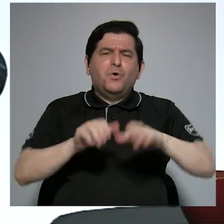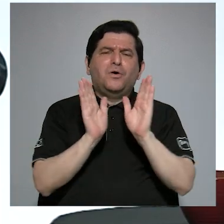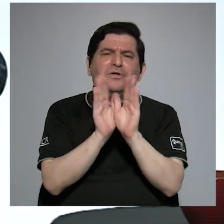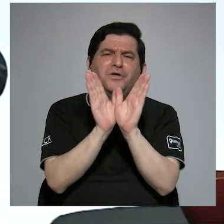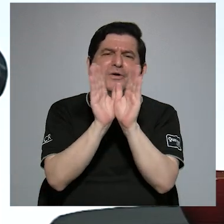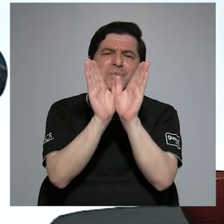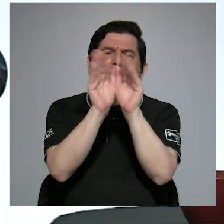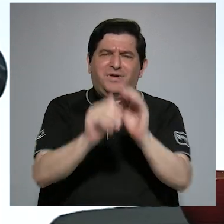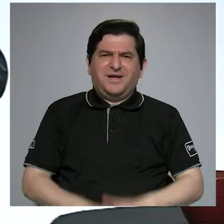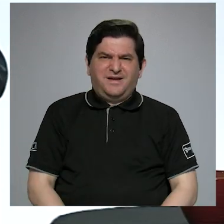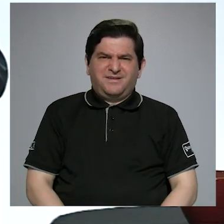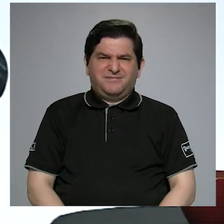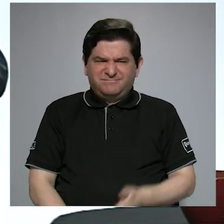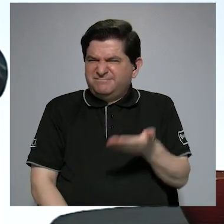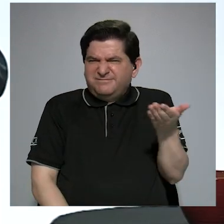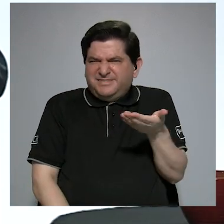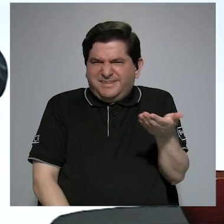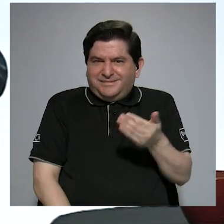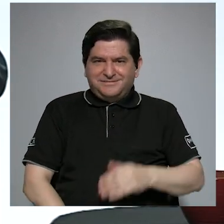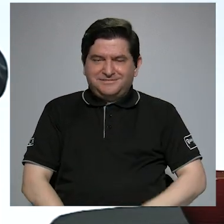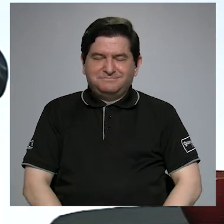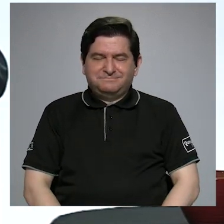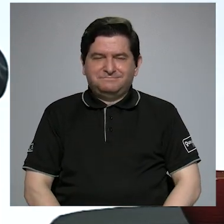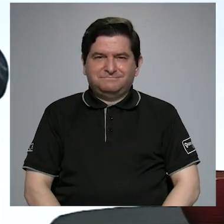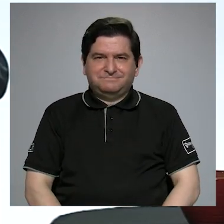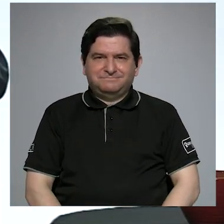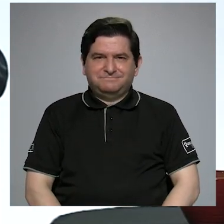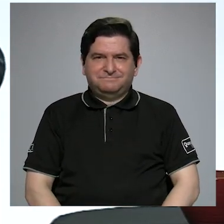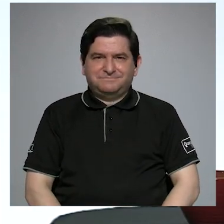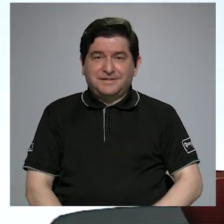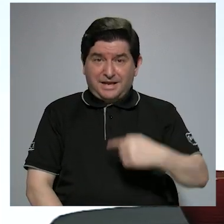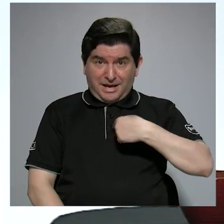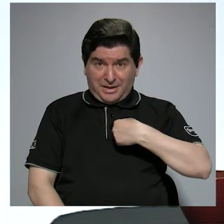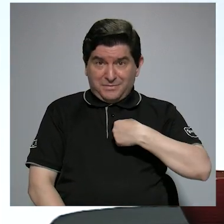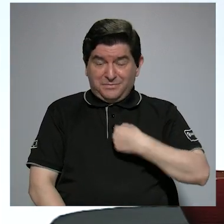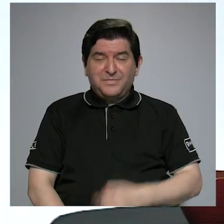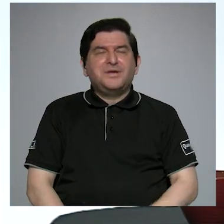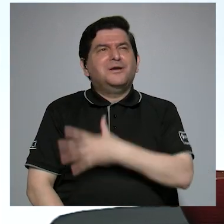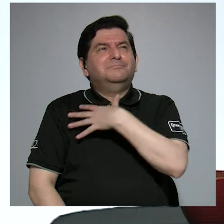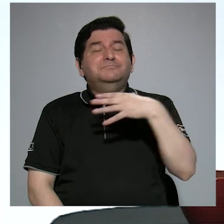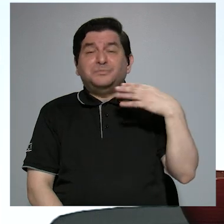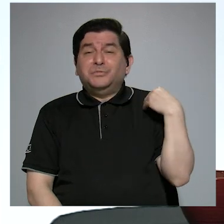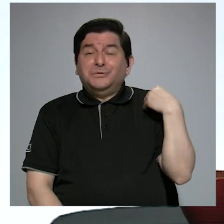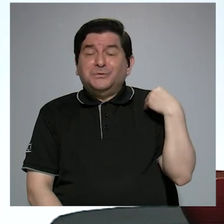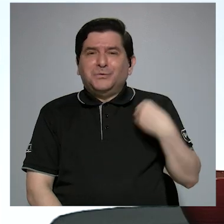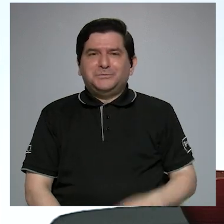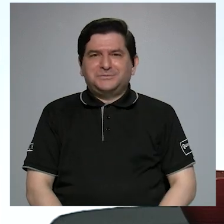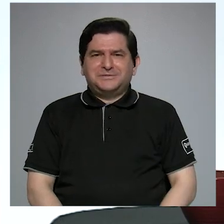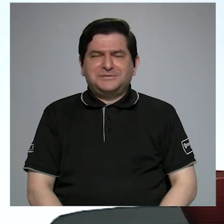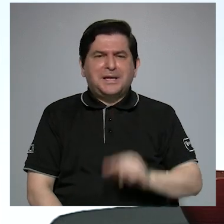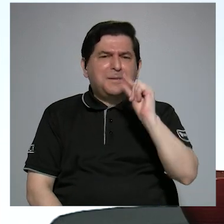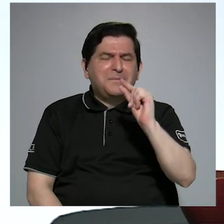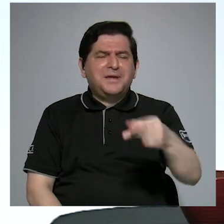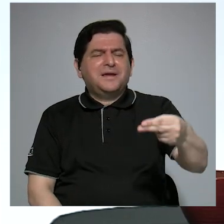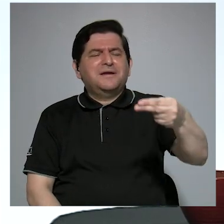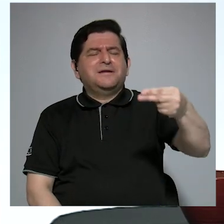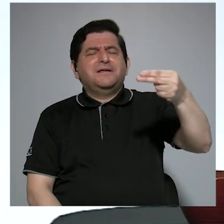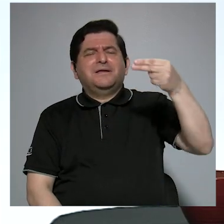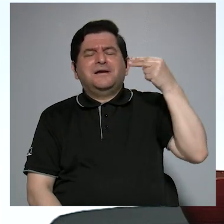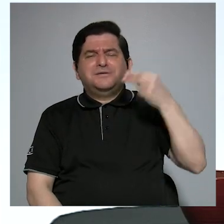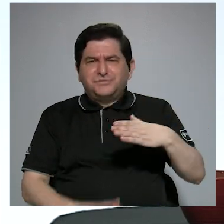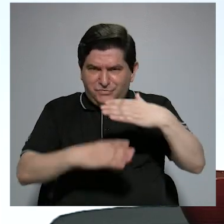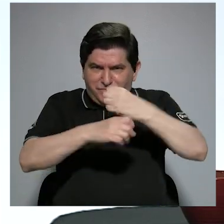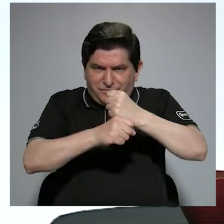Volar. ¿Qué es Podemos Volar? A mí me gusta mucho una breve reseña